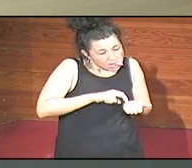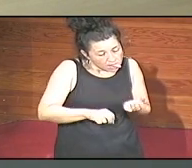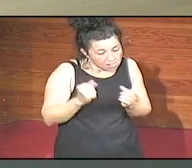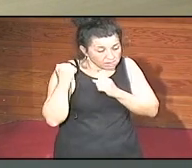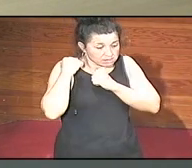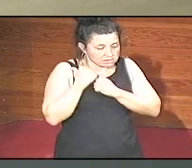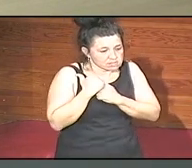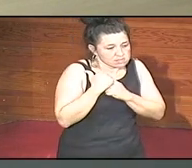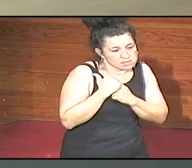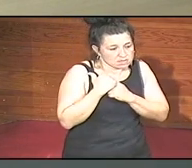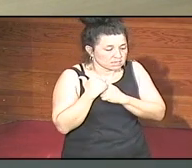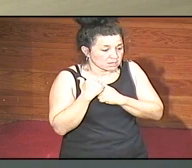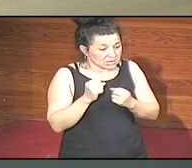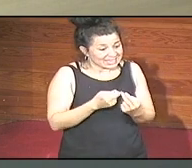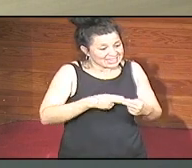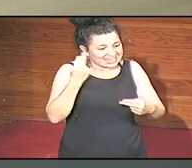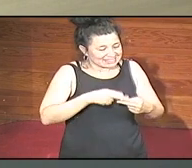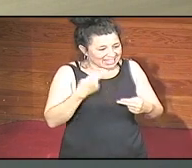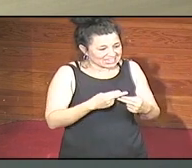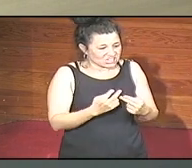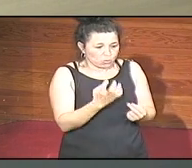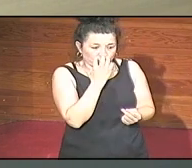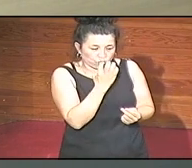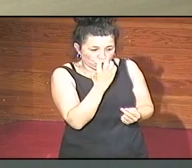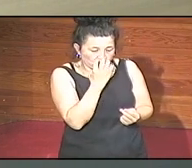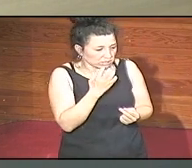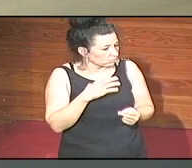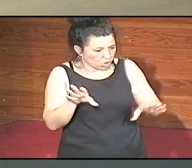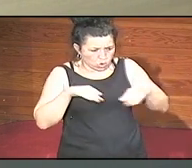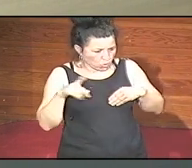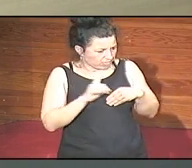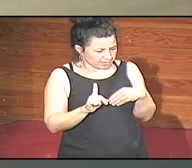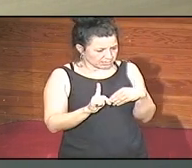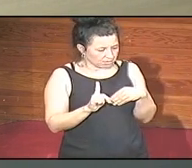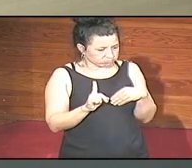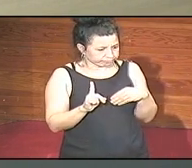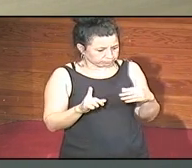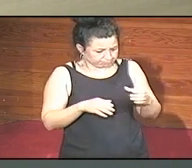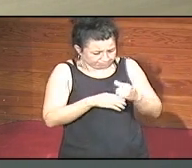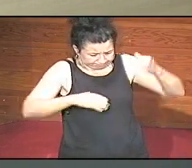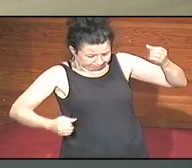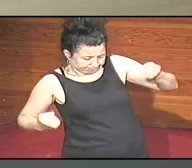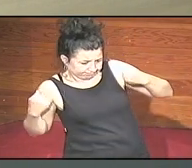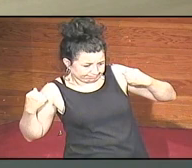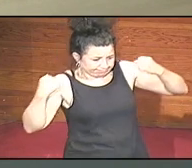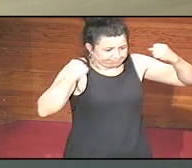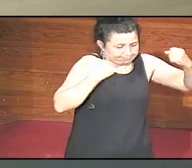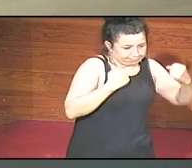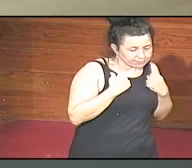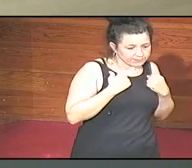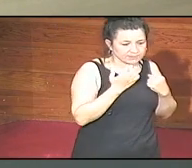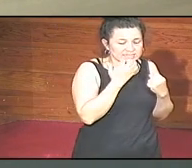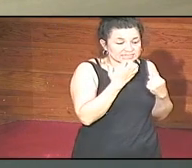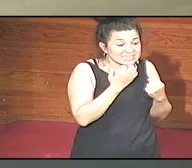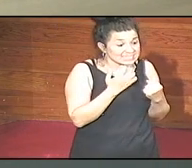porque ningún taxi que son taxis furgonetas aceptaba subir a que subiera con el violonchelo y se subía con el violonchelo lo